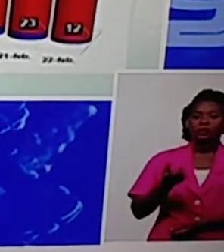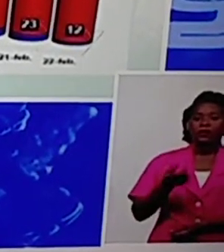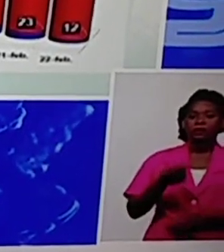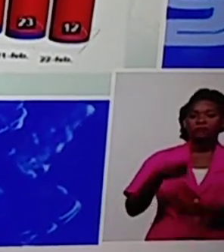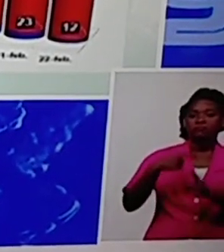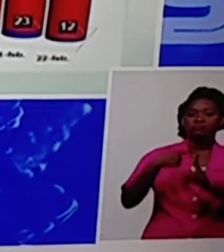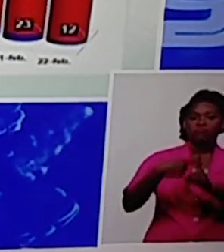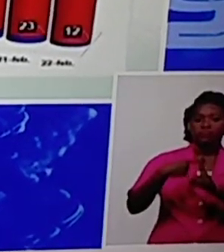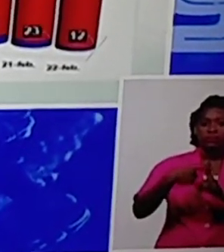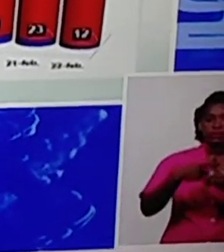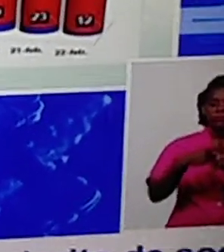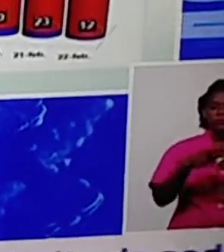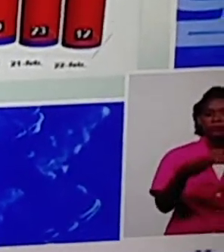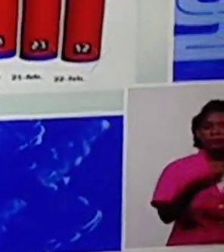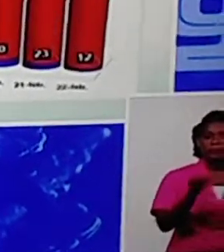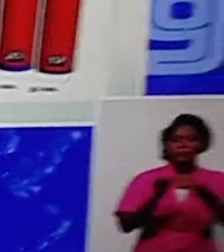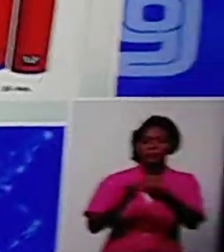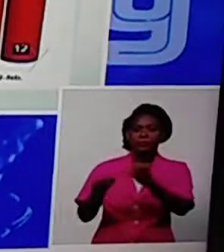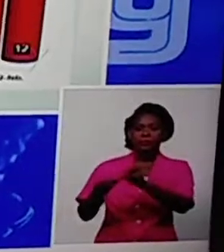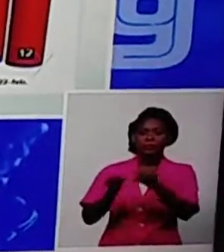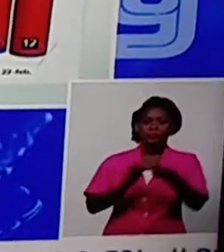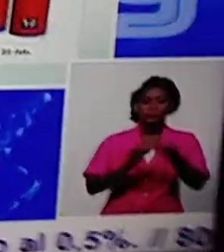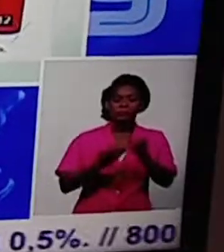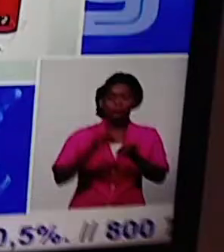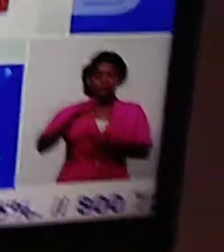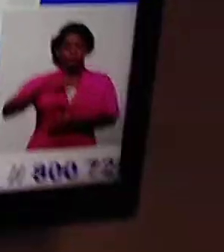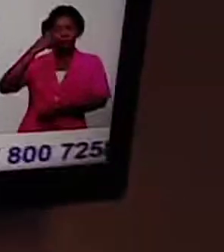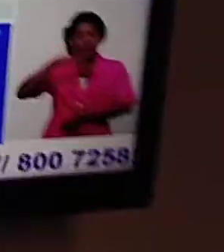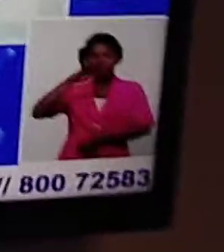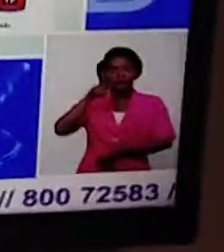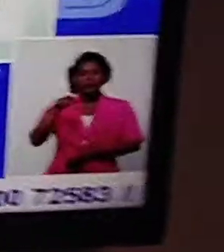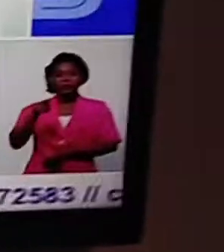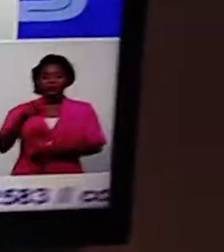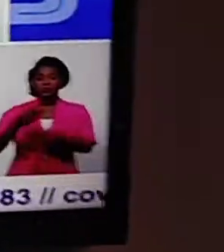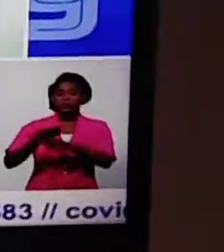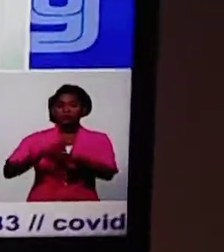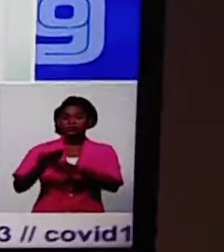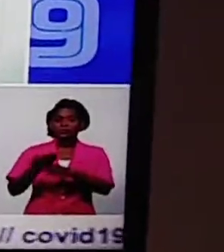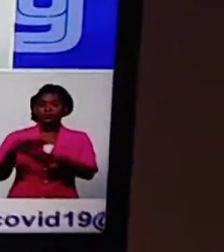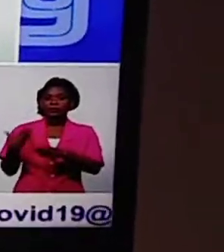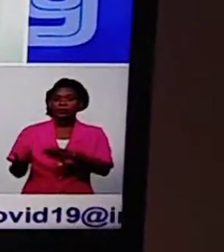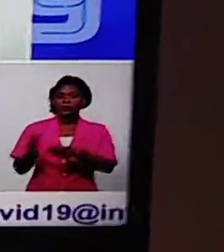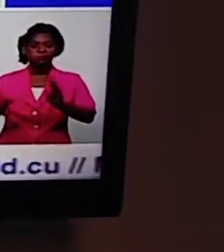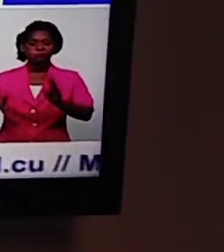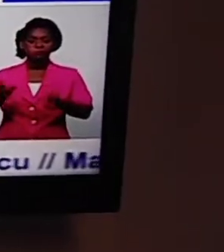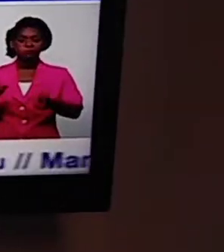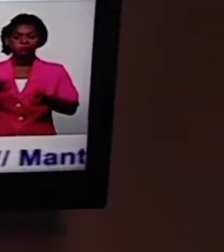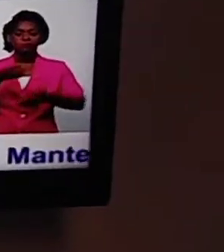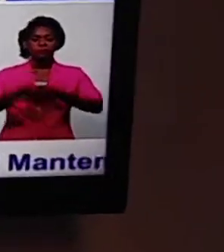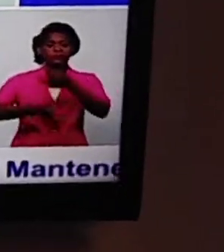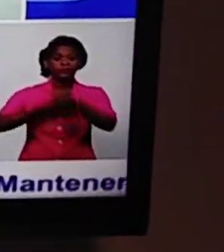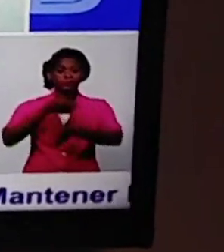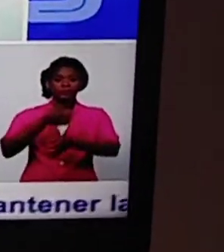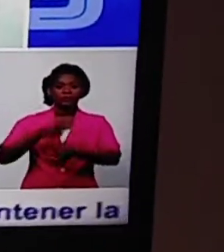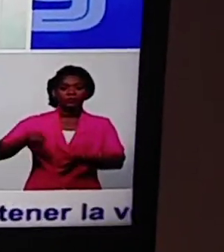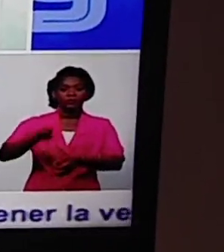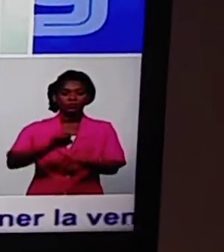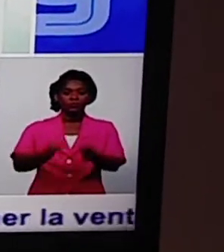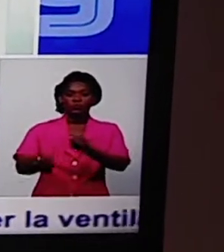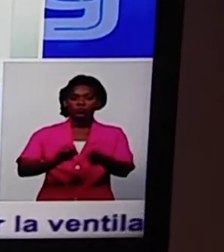importados en el gráfico podemos verlo ahí realmente el comportamiento de hace más de un mes